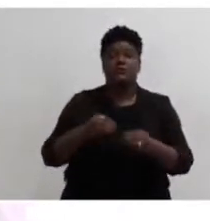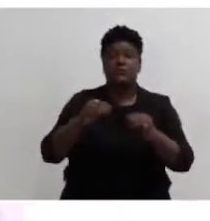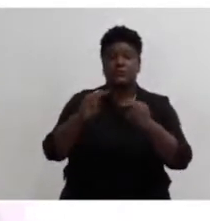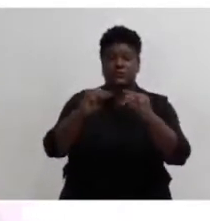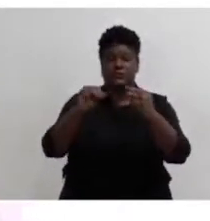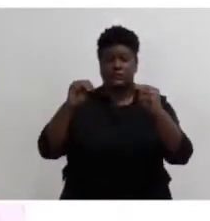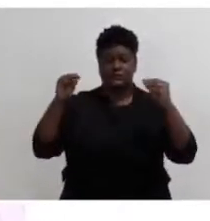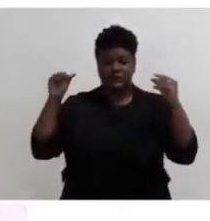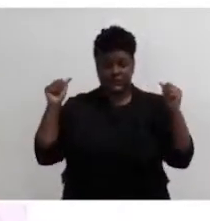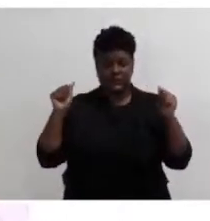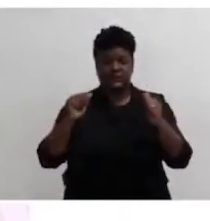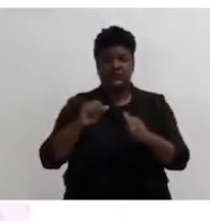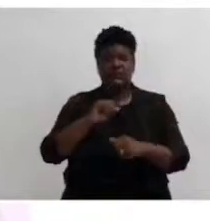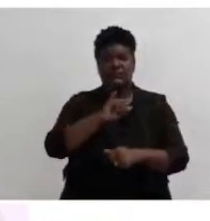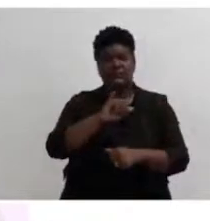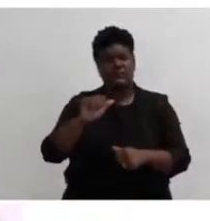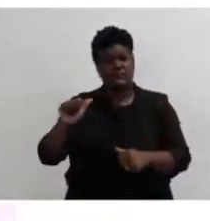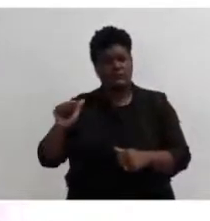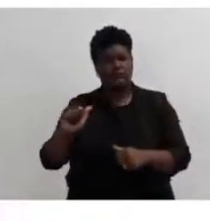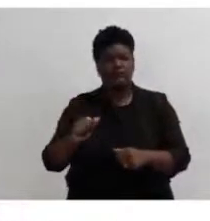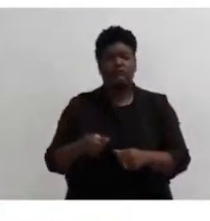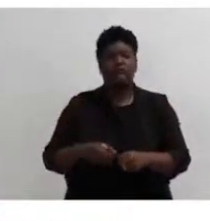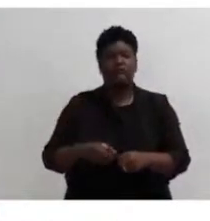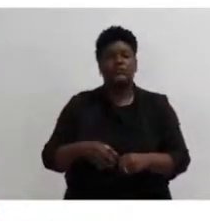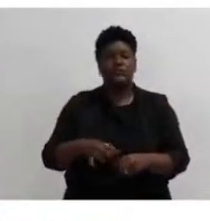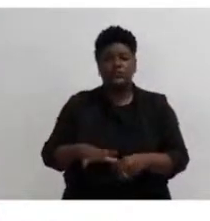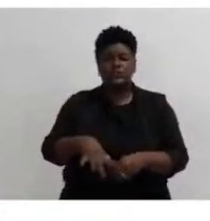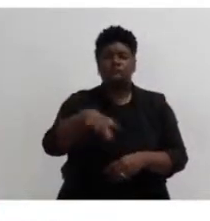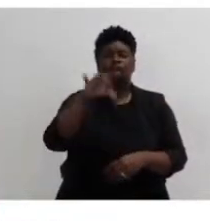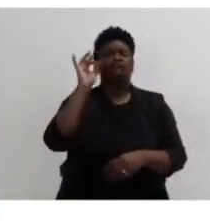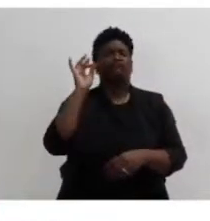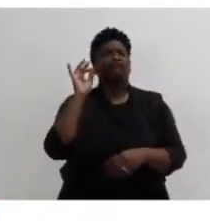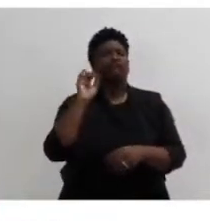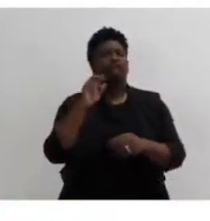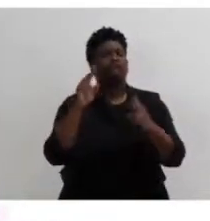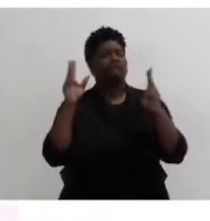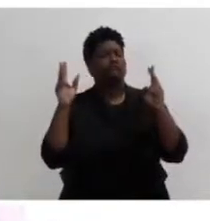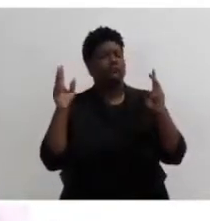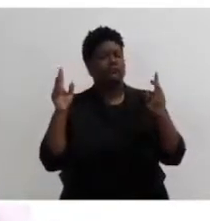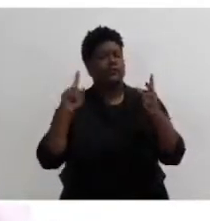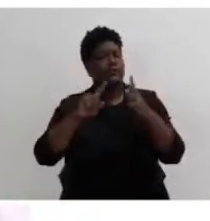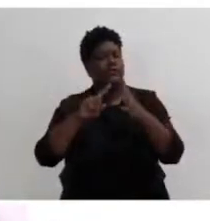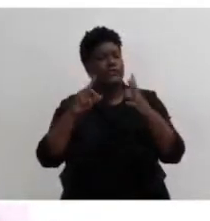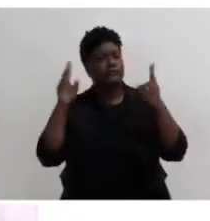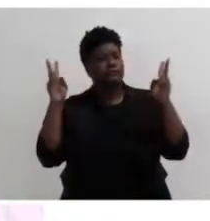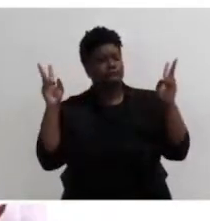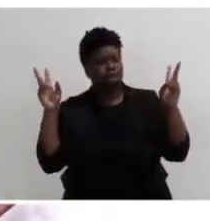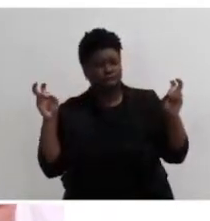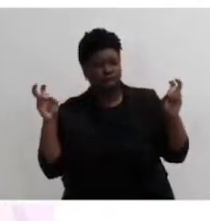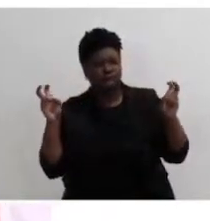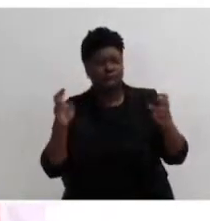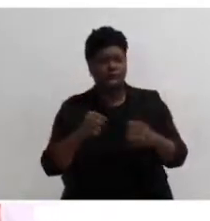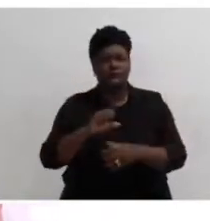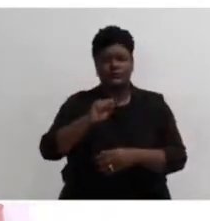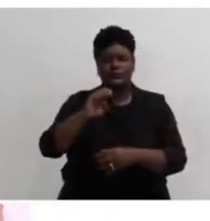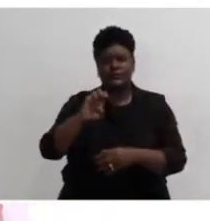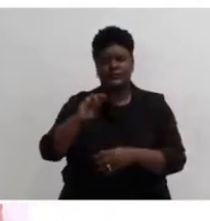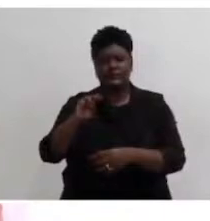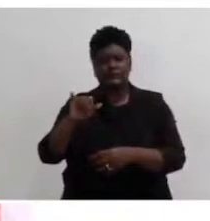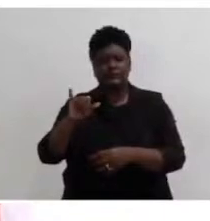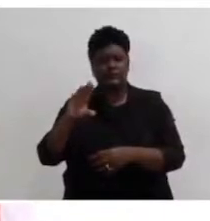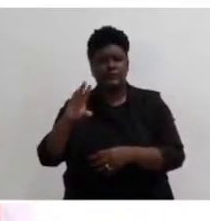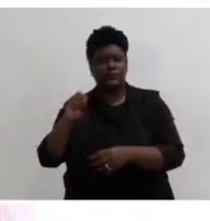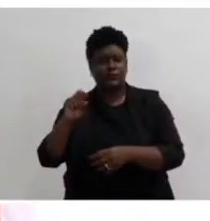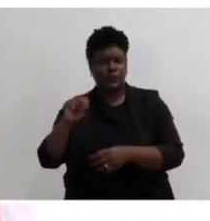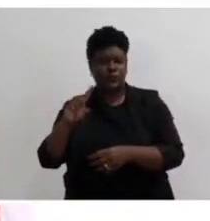de inteligencia artificial, surgió el tema de los semiconductores y la gran oportunidad que representaba para el país